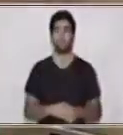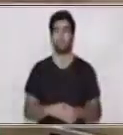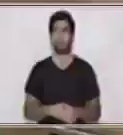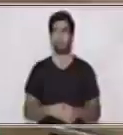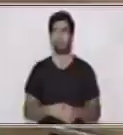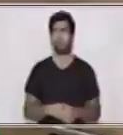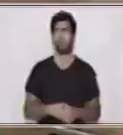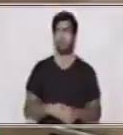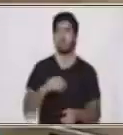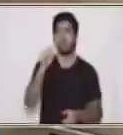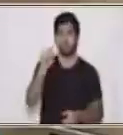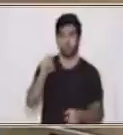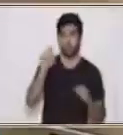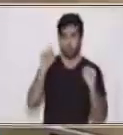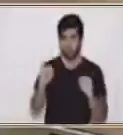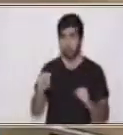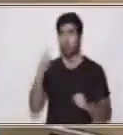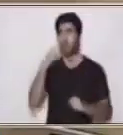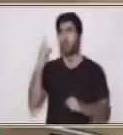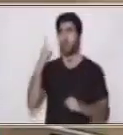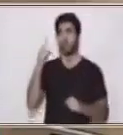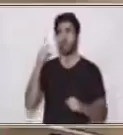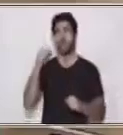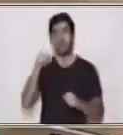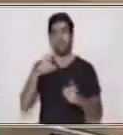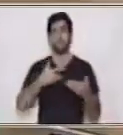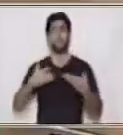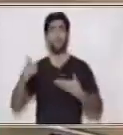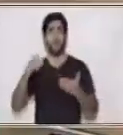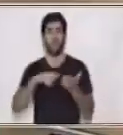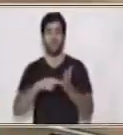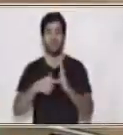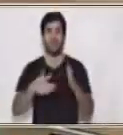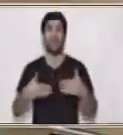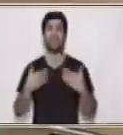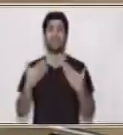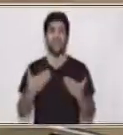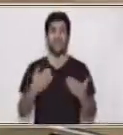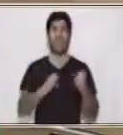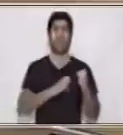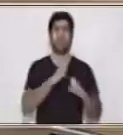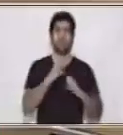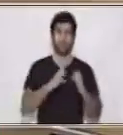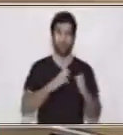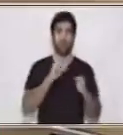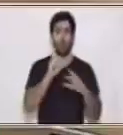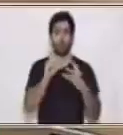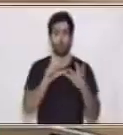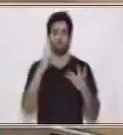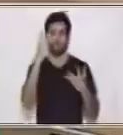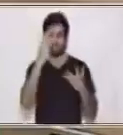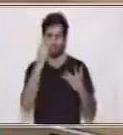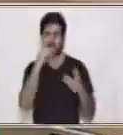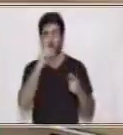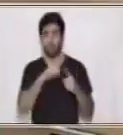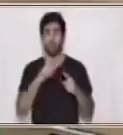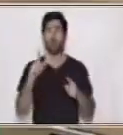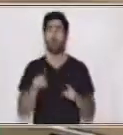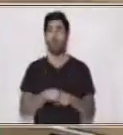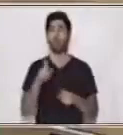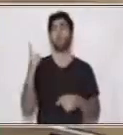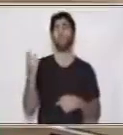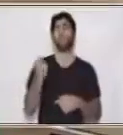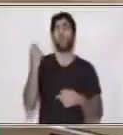dijimos busca transmitir emociones a través de la palabra con belleza y elegancia. Luego vimos algunas